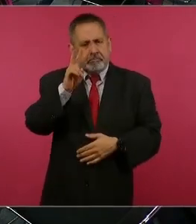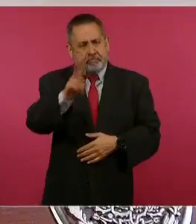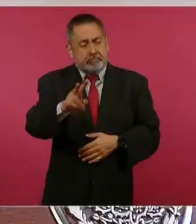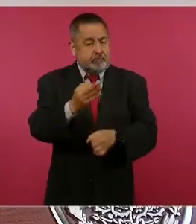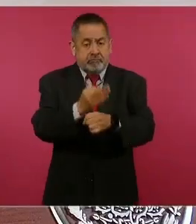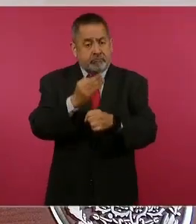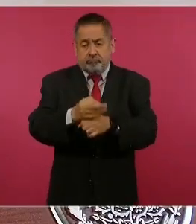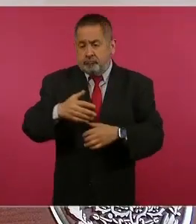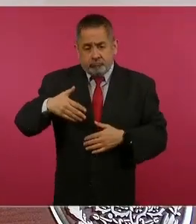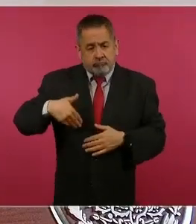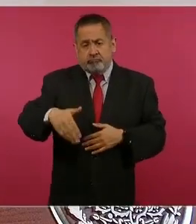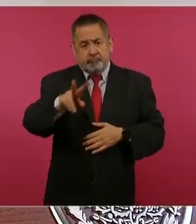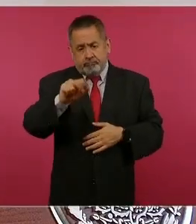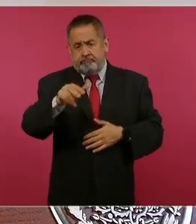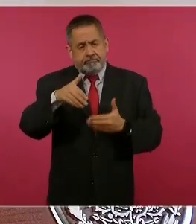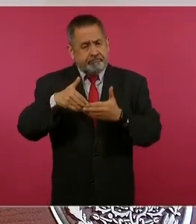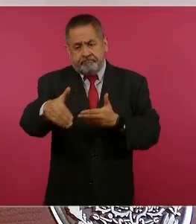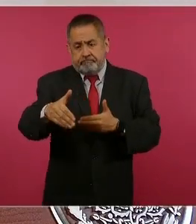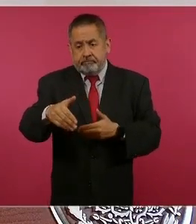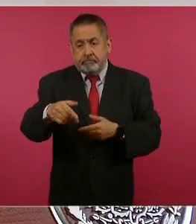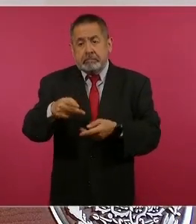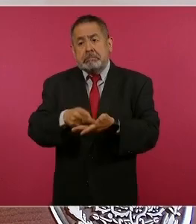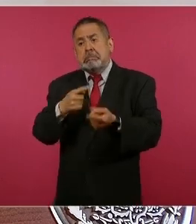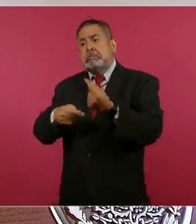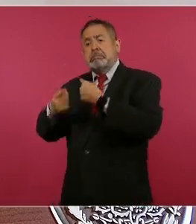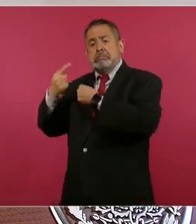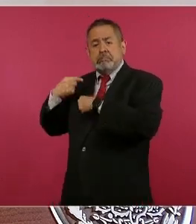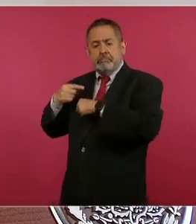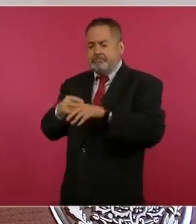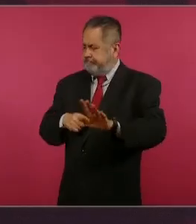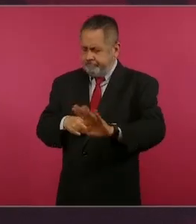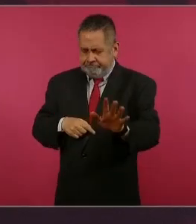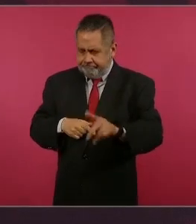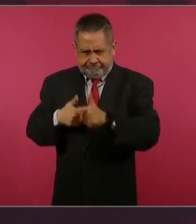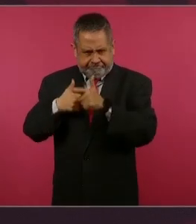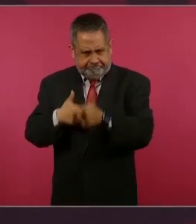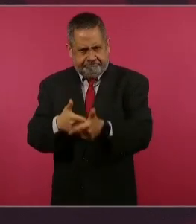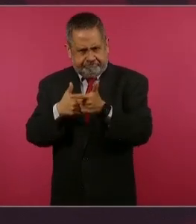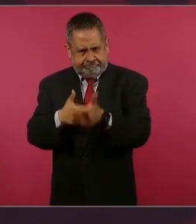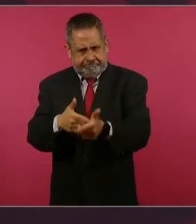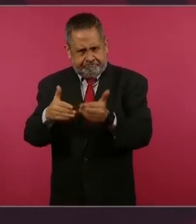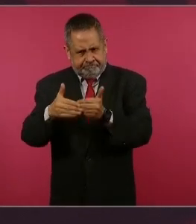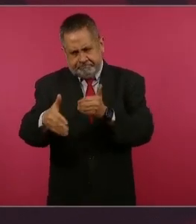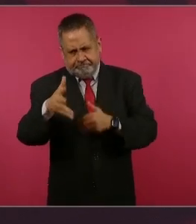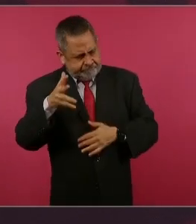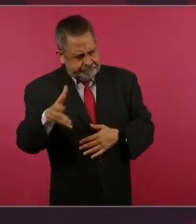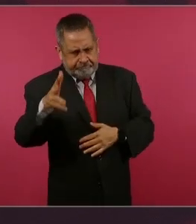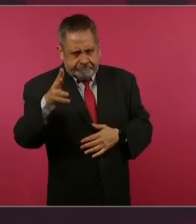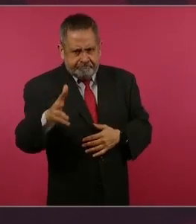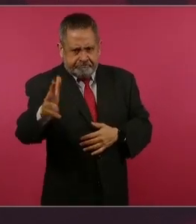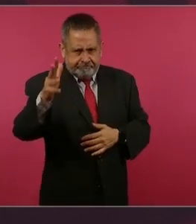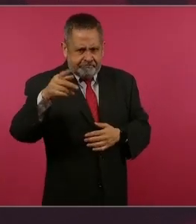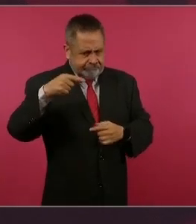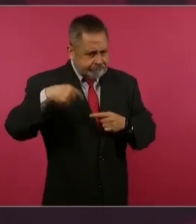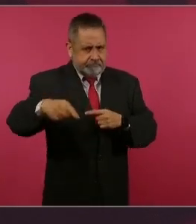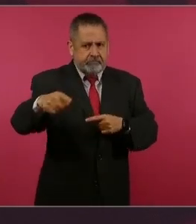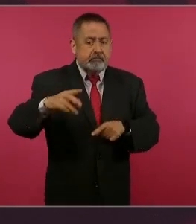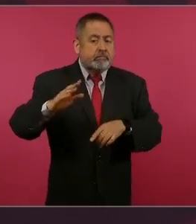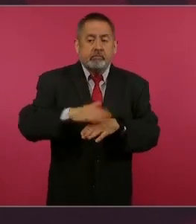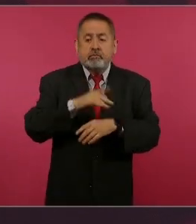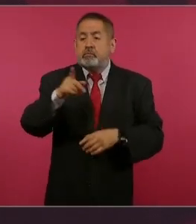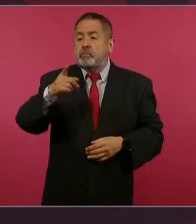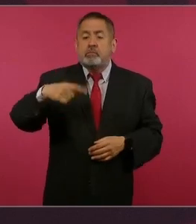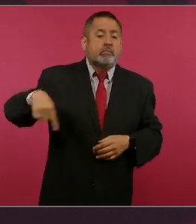adelante, que no va a haber retrocesos, sobre todo porque el motor del cambio es el pueblo.